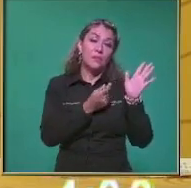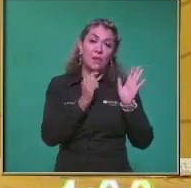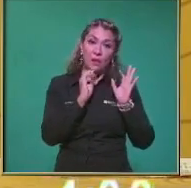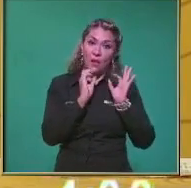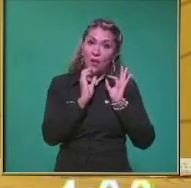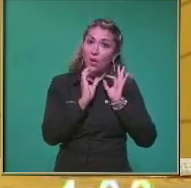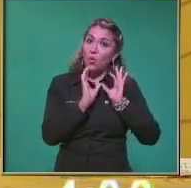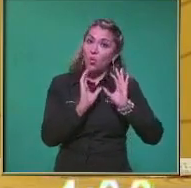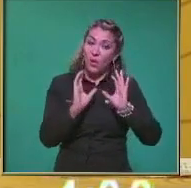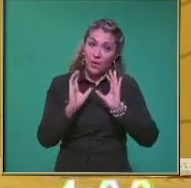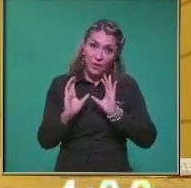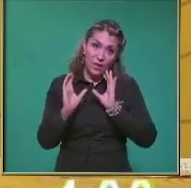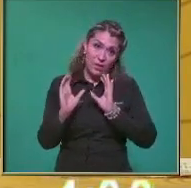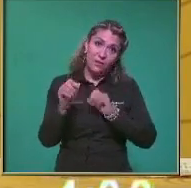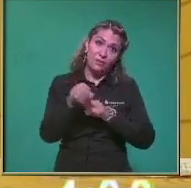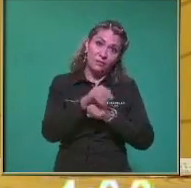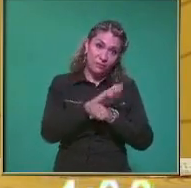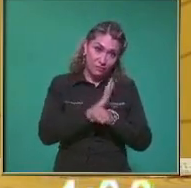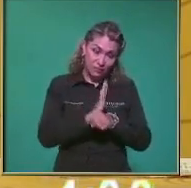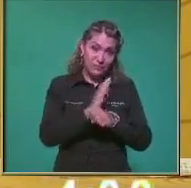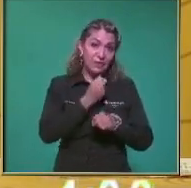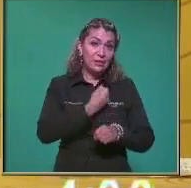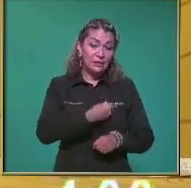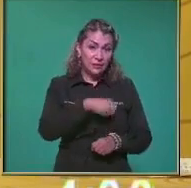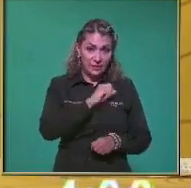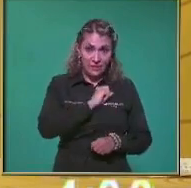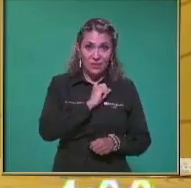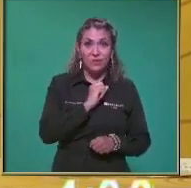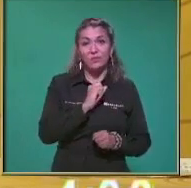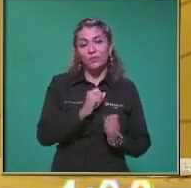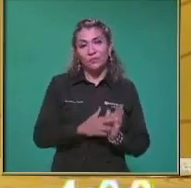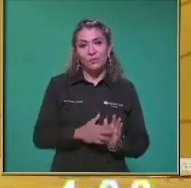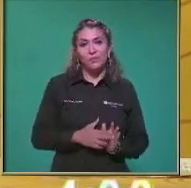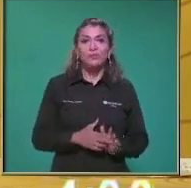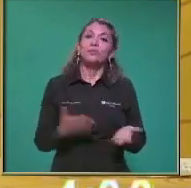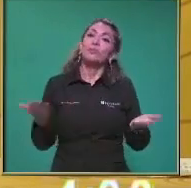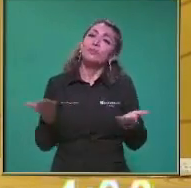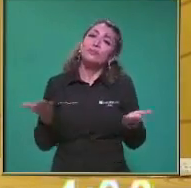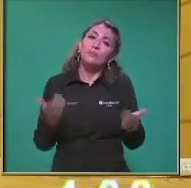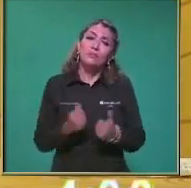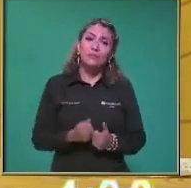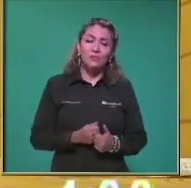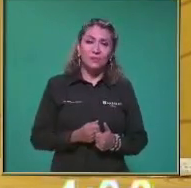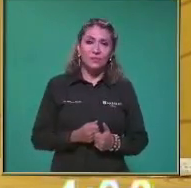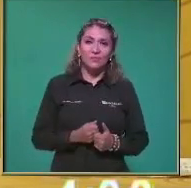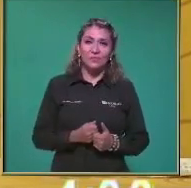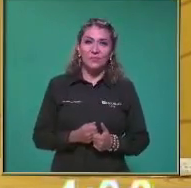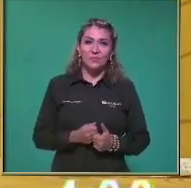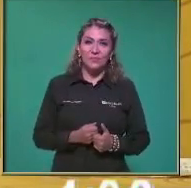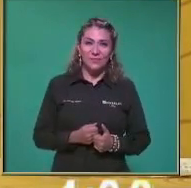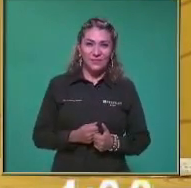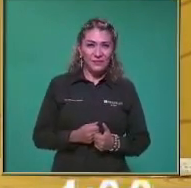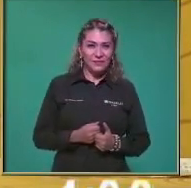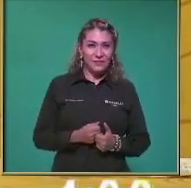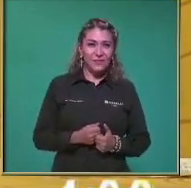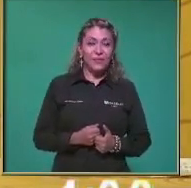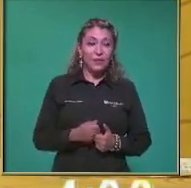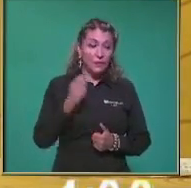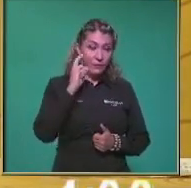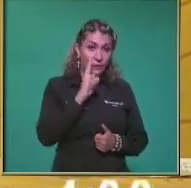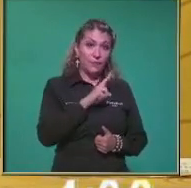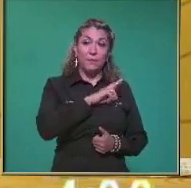mantenerlos lo más sanos posible. ¿Qué es lo que tenemos que hacer? Bueno, pues tenemos que